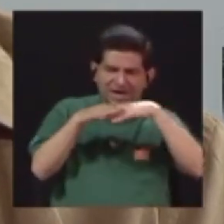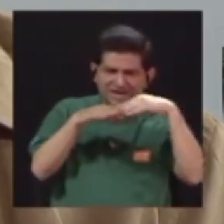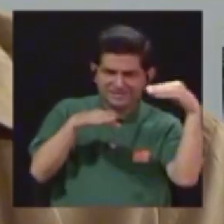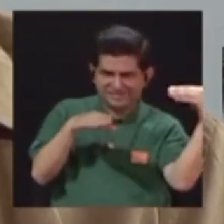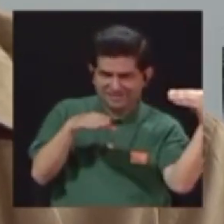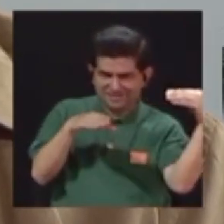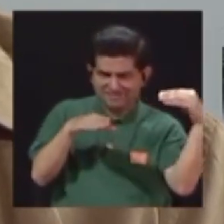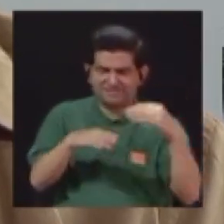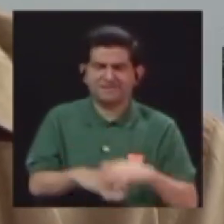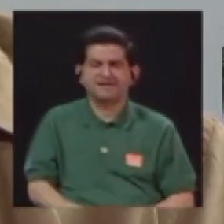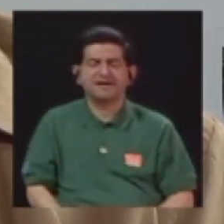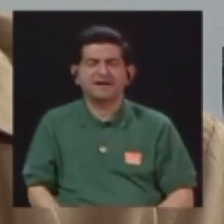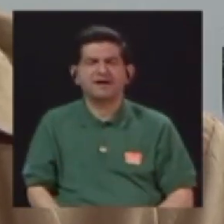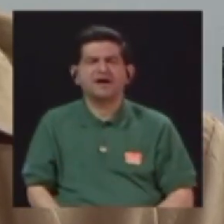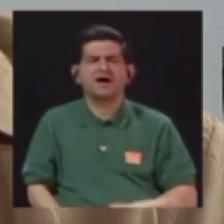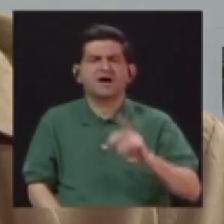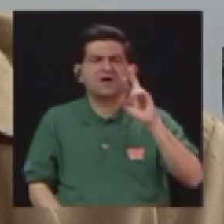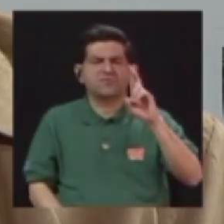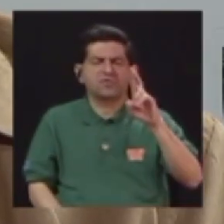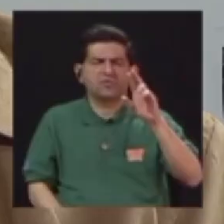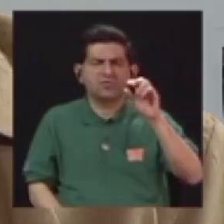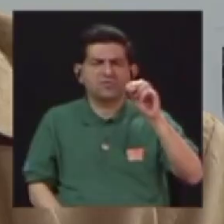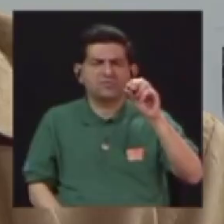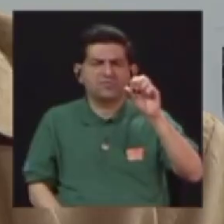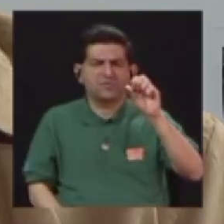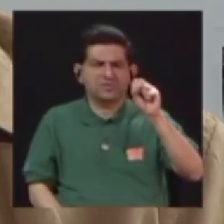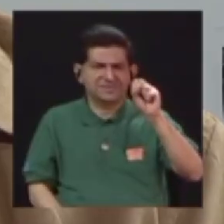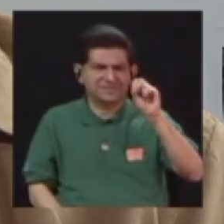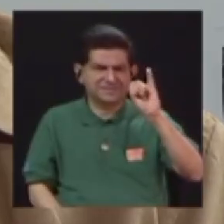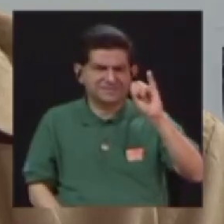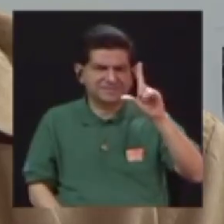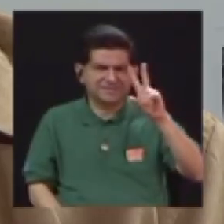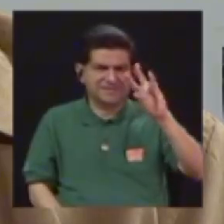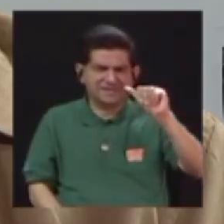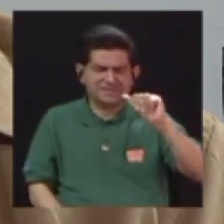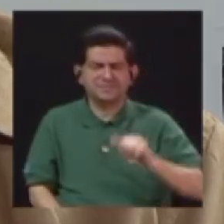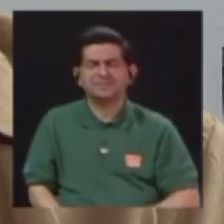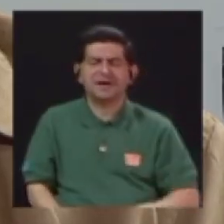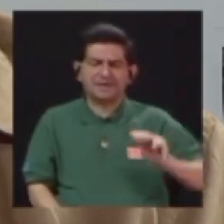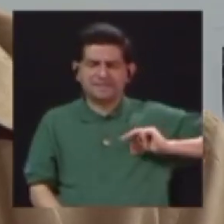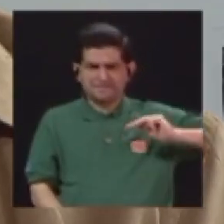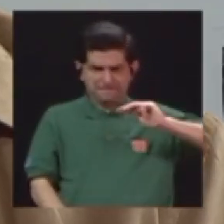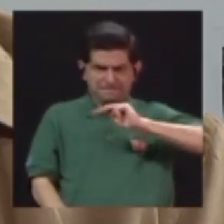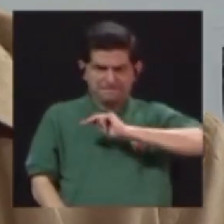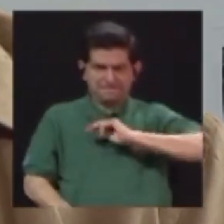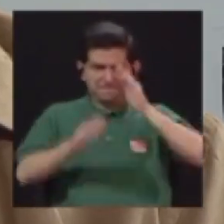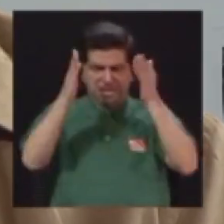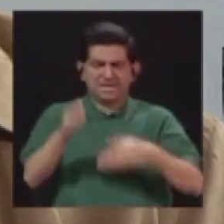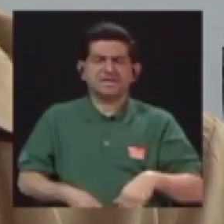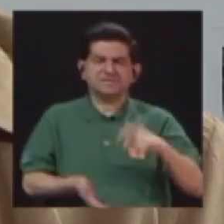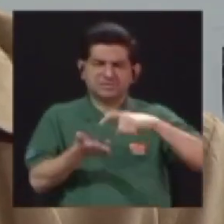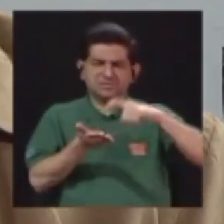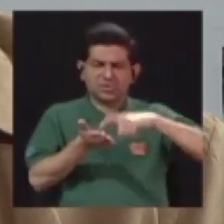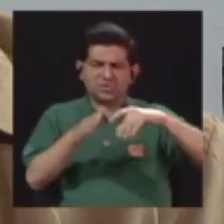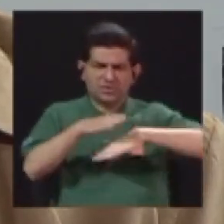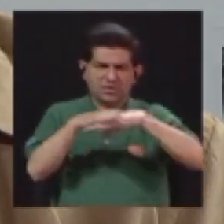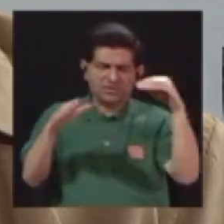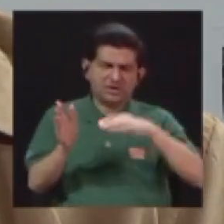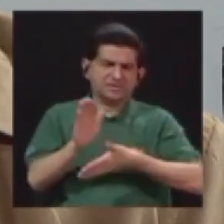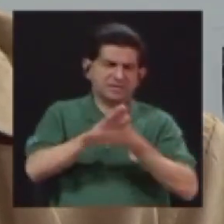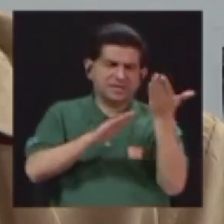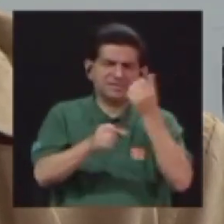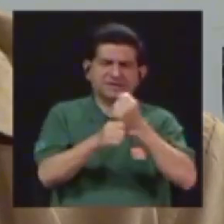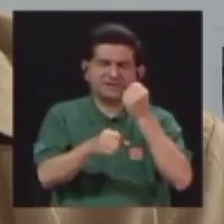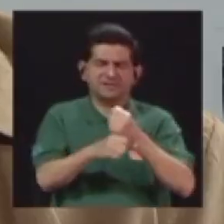porque don Rodolfo Silva, que había sido hasta ese momento el ministro de la Deuda Externa, se iba para trabajar con el